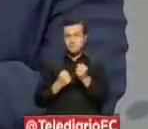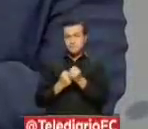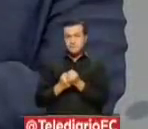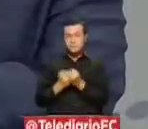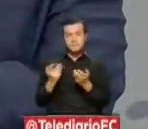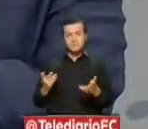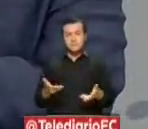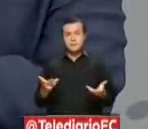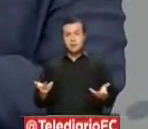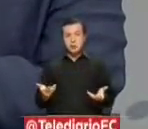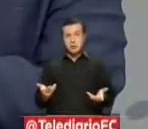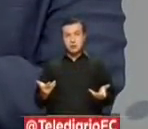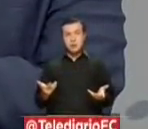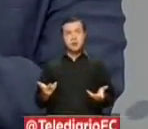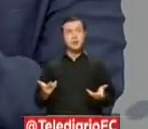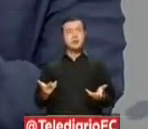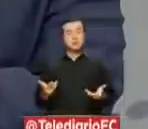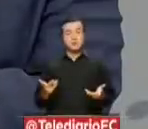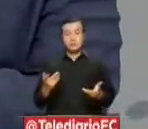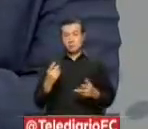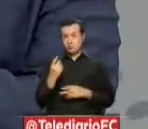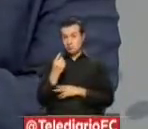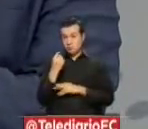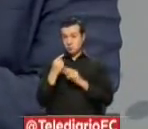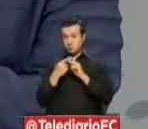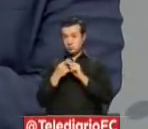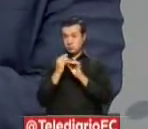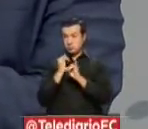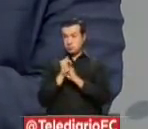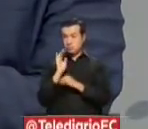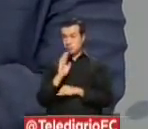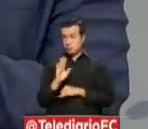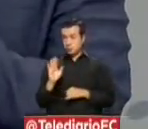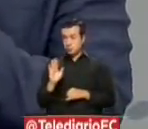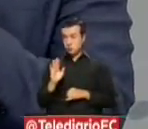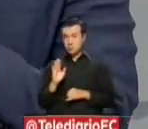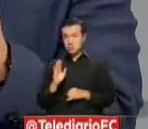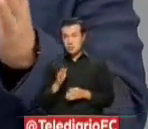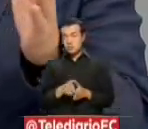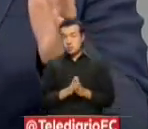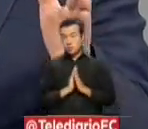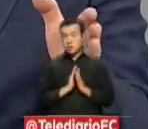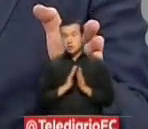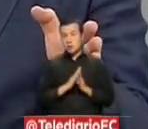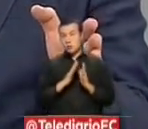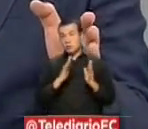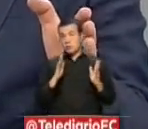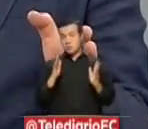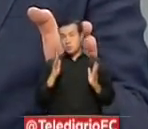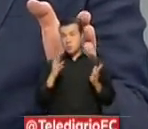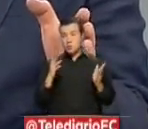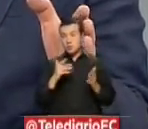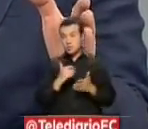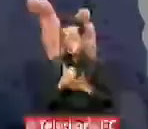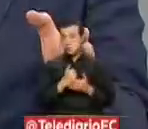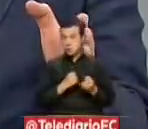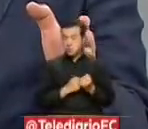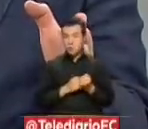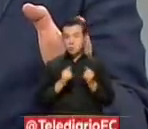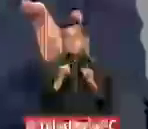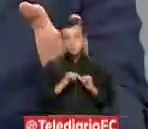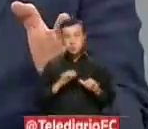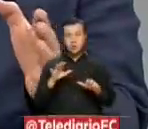refiero el crédito que estas entidades conceden. ¿Qué tanto va en la dirección de apoyar, de